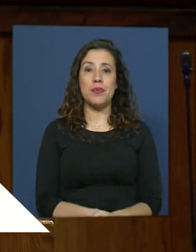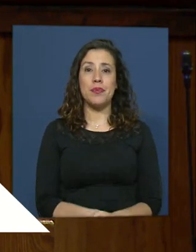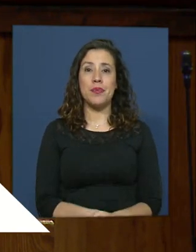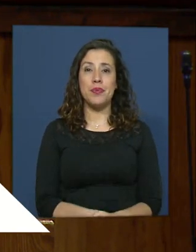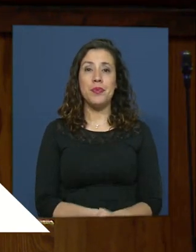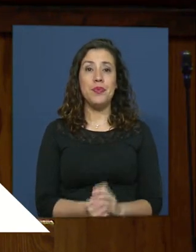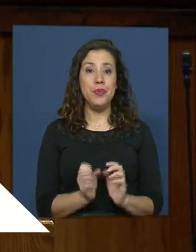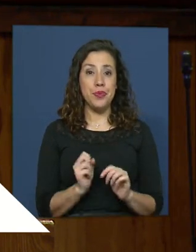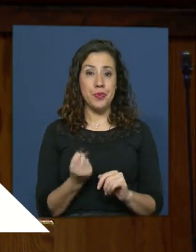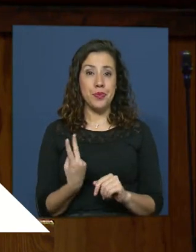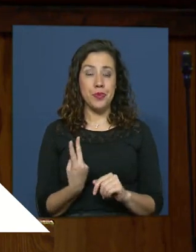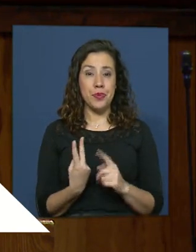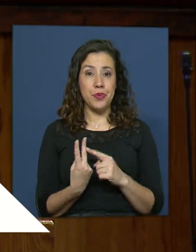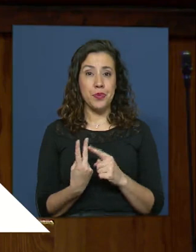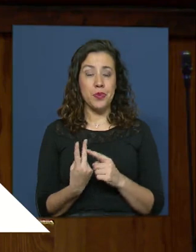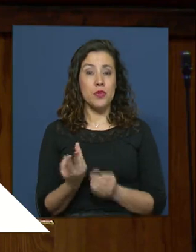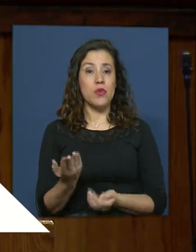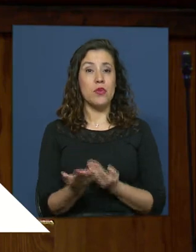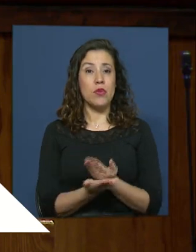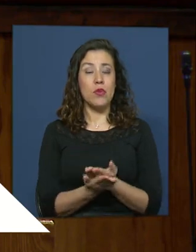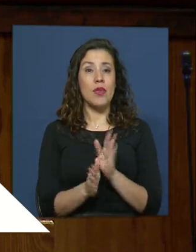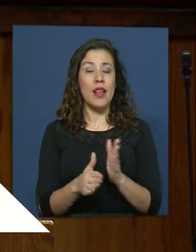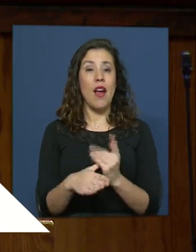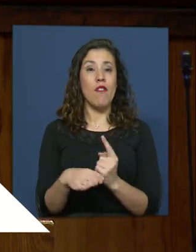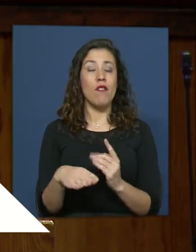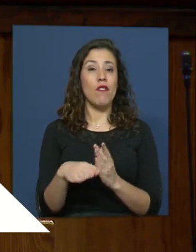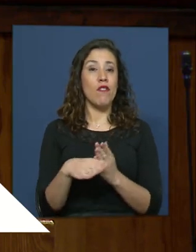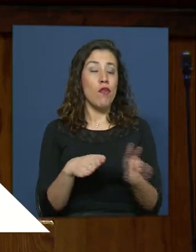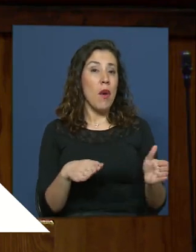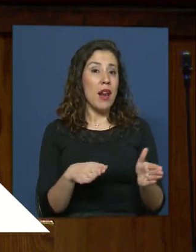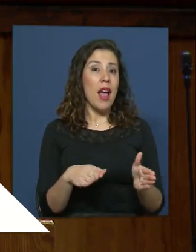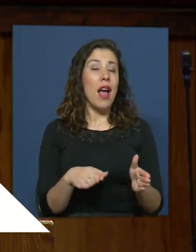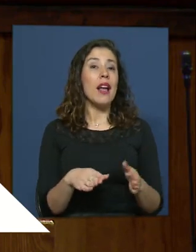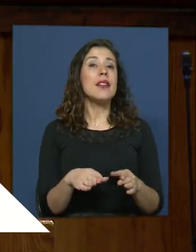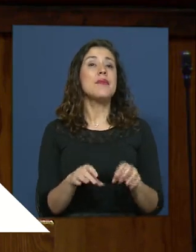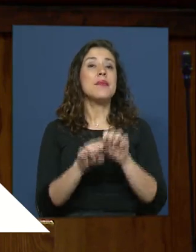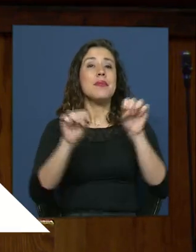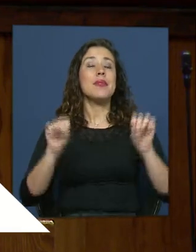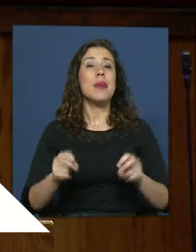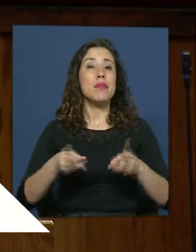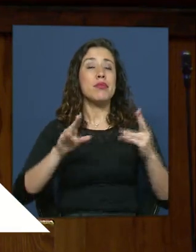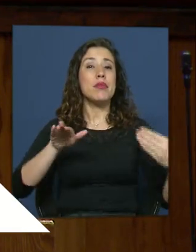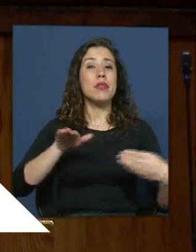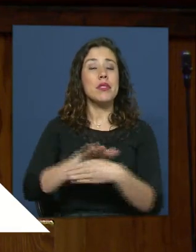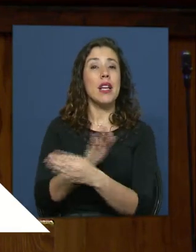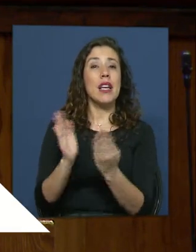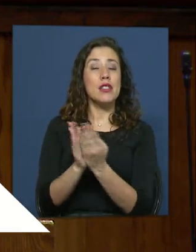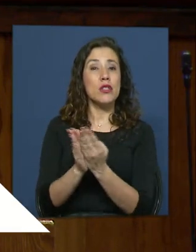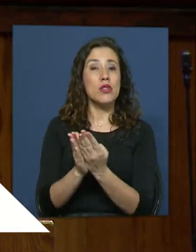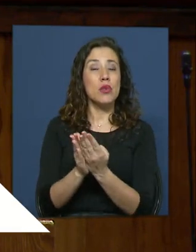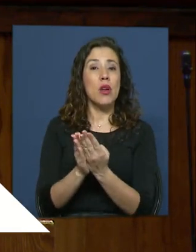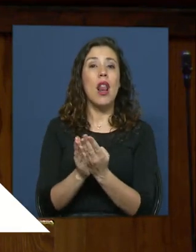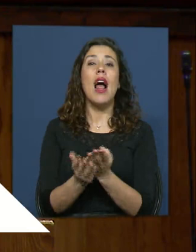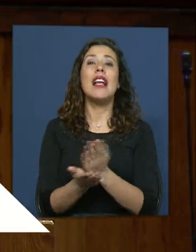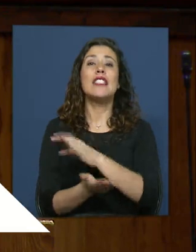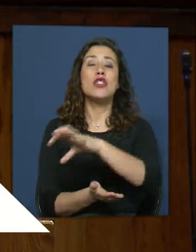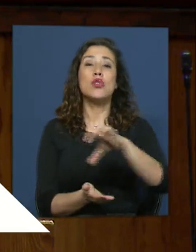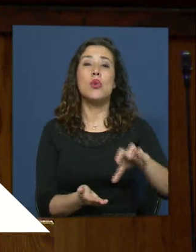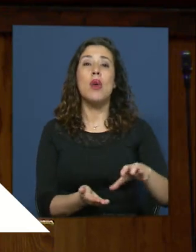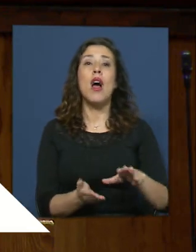En segundo lugar, se propone excluir del sistema de admisión escolar a los establecimientos que